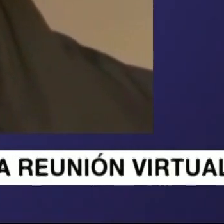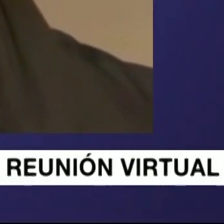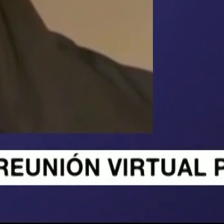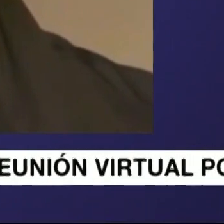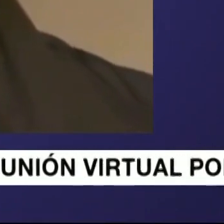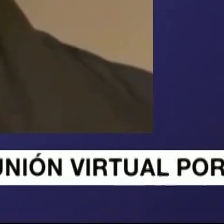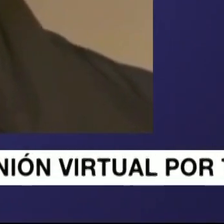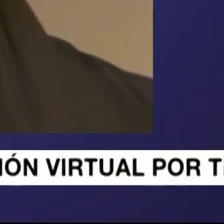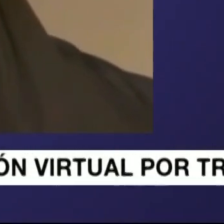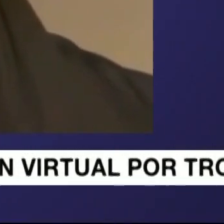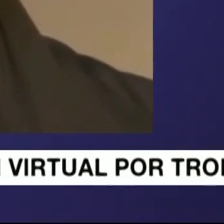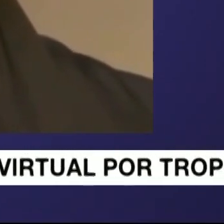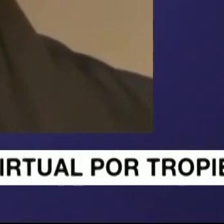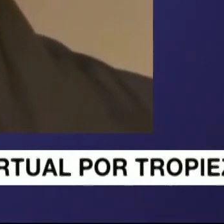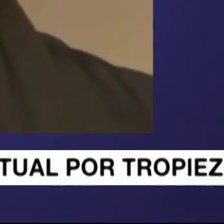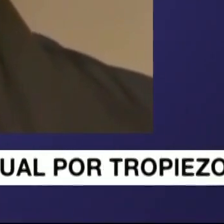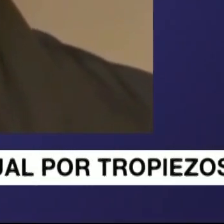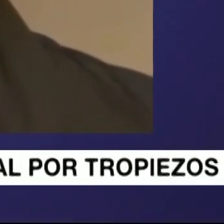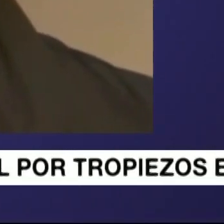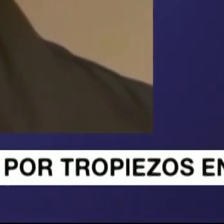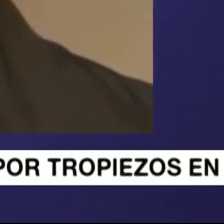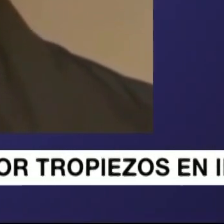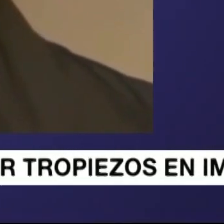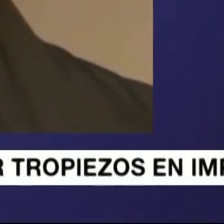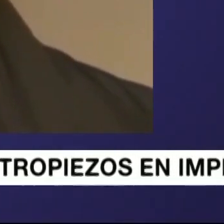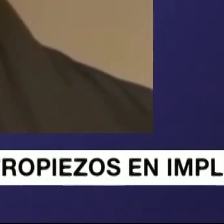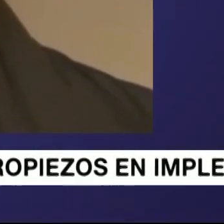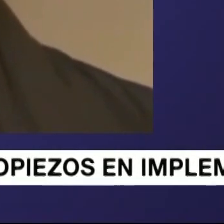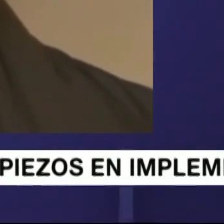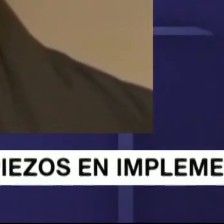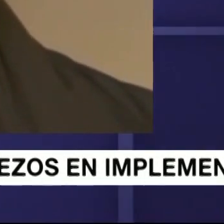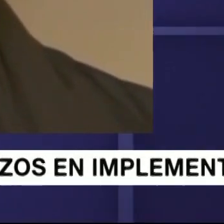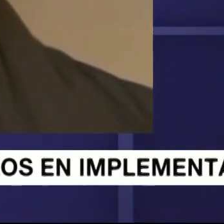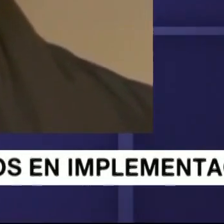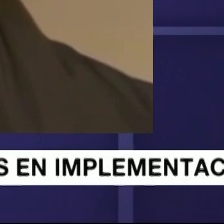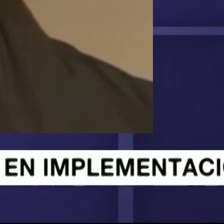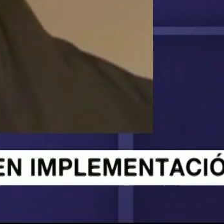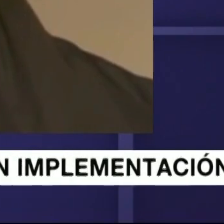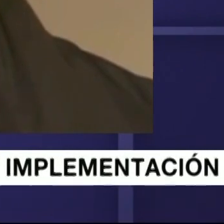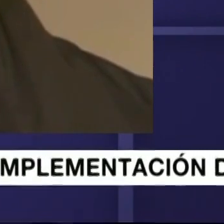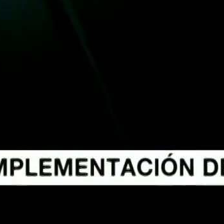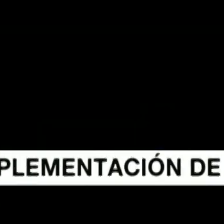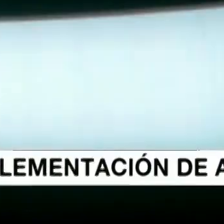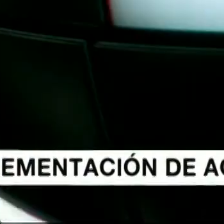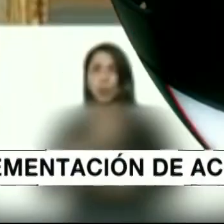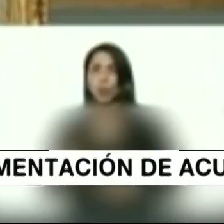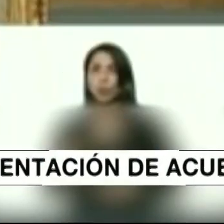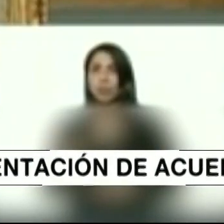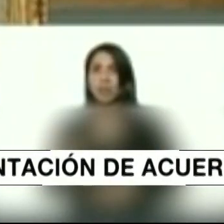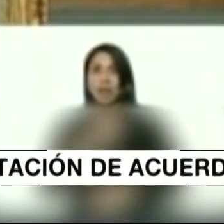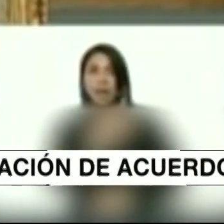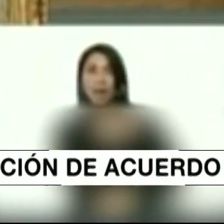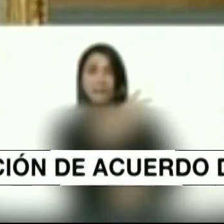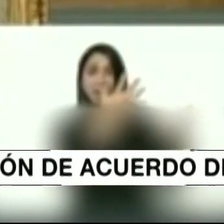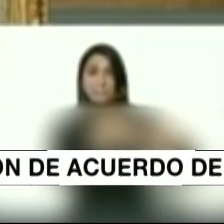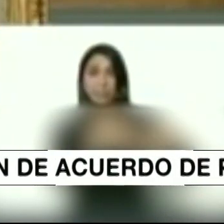eso es tratar de ejecutar el cobro de unos servicios que no se consideraron ni aprobados ni efectivos. Este jefe de la